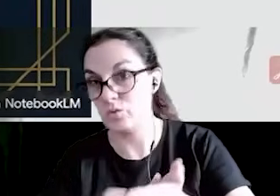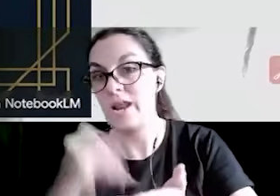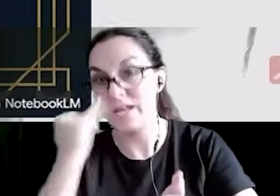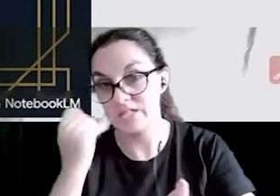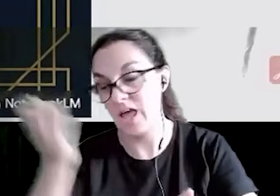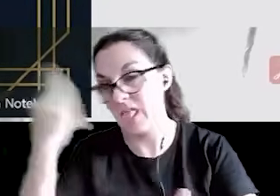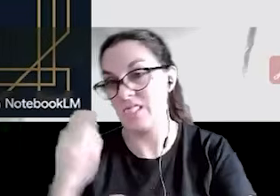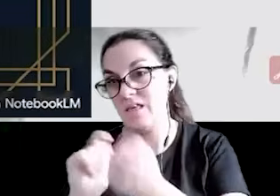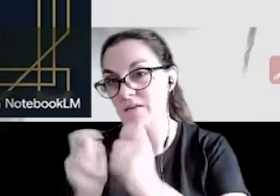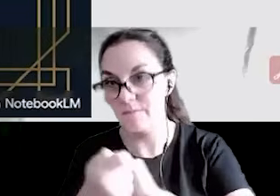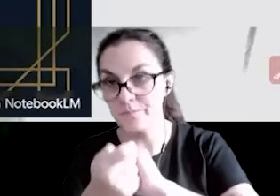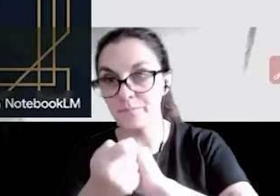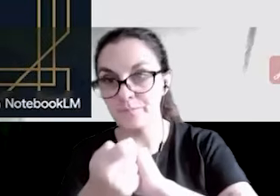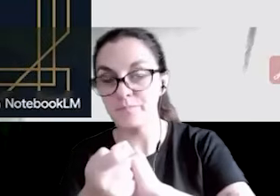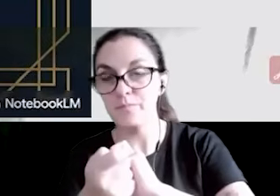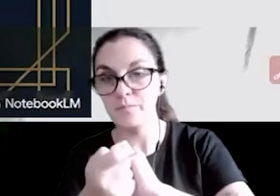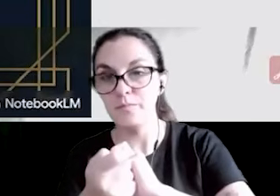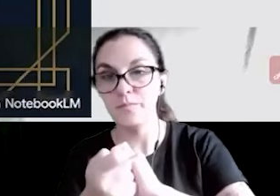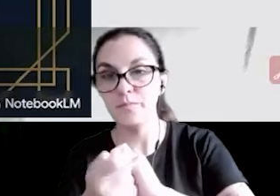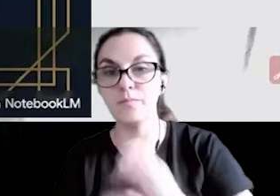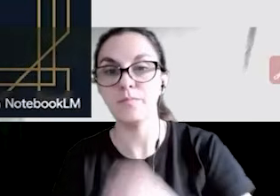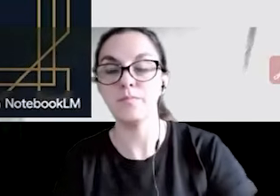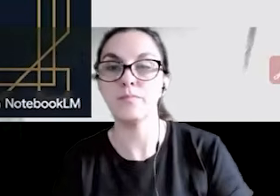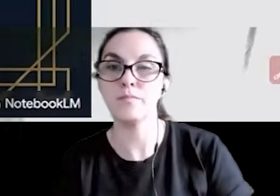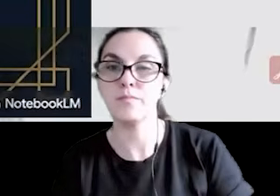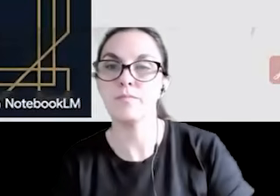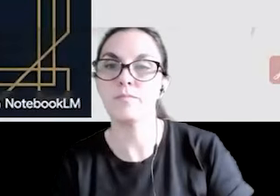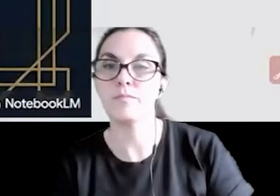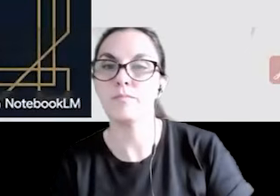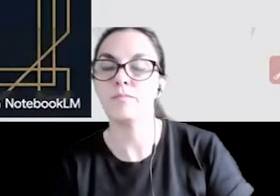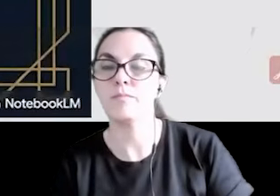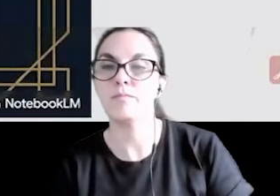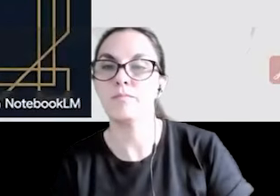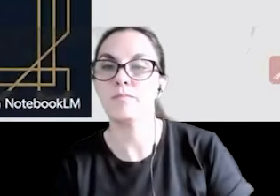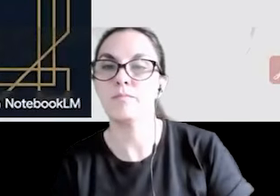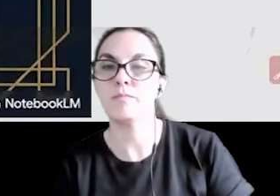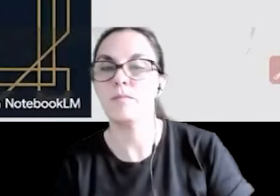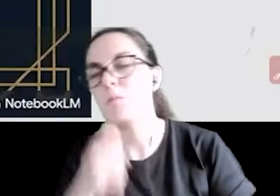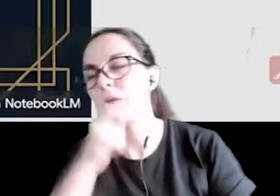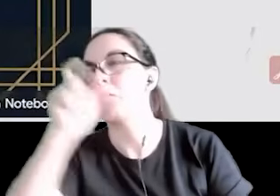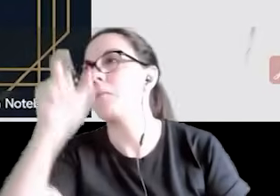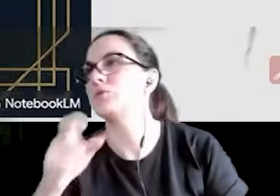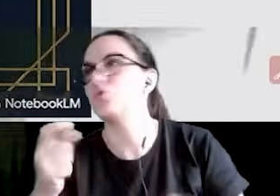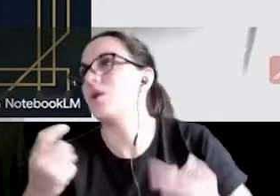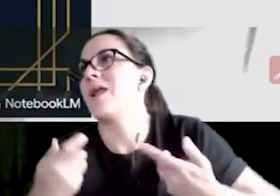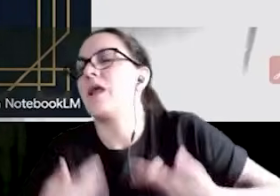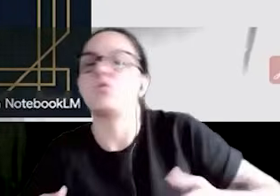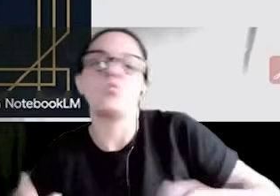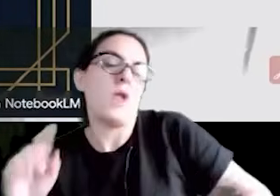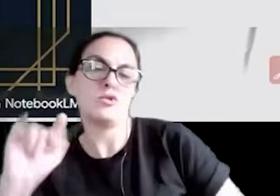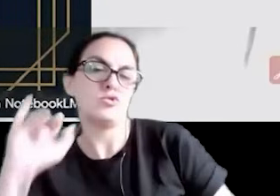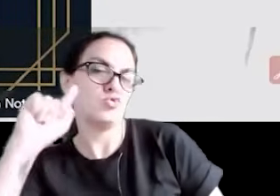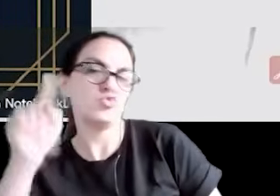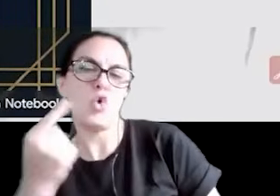no generando antecedentes en cuando el contribuyente generaba rectificativas espontáneas antes de una orden de intervención,